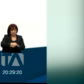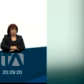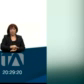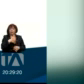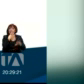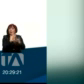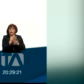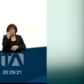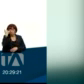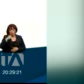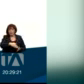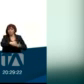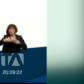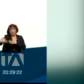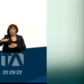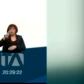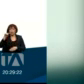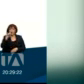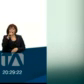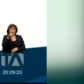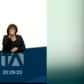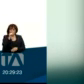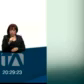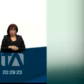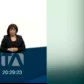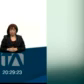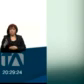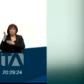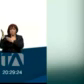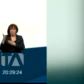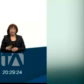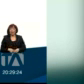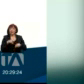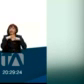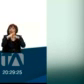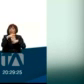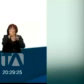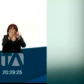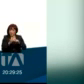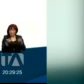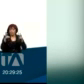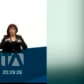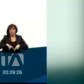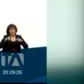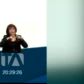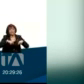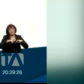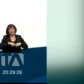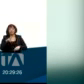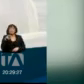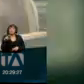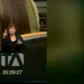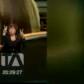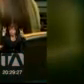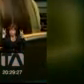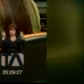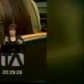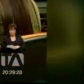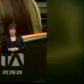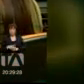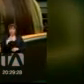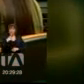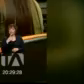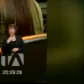contra por el secuestro de Fernando Balda. Pablo Romero, su exsecretario de Inteligencia, es investigado por el mismo caso. Romero, quien es acusado